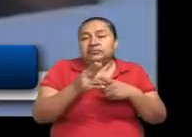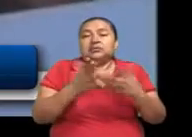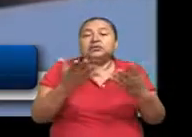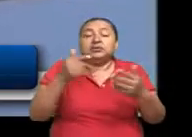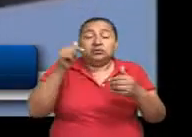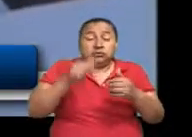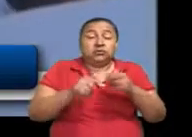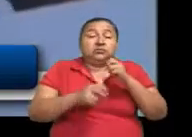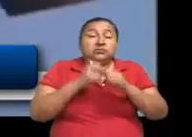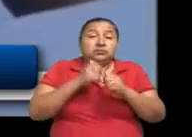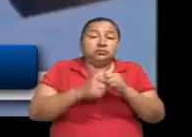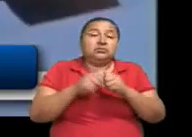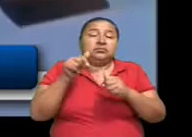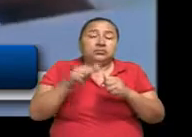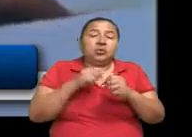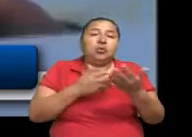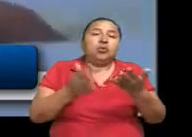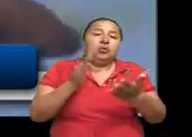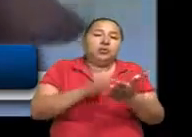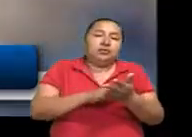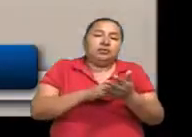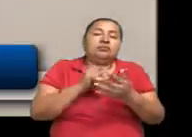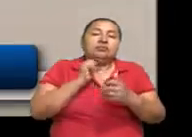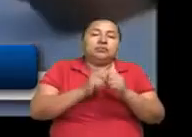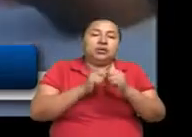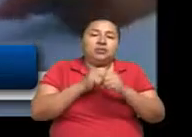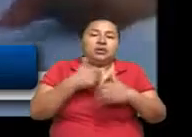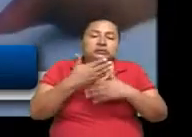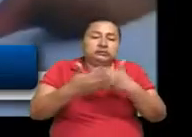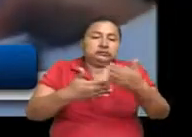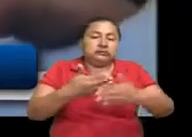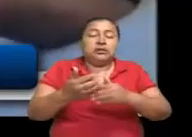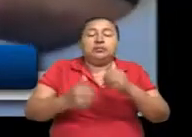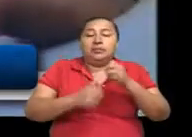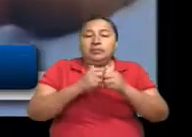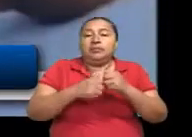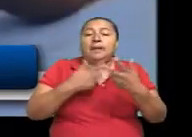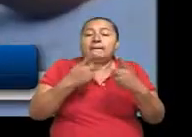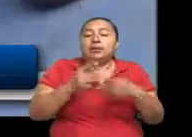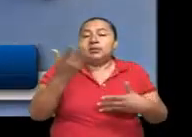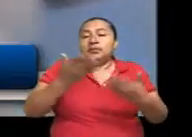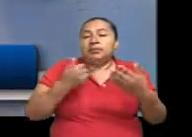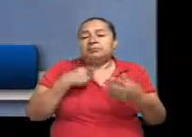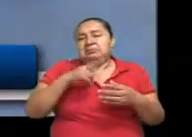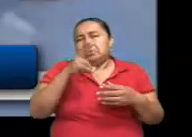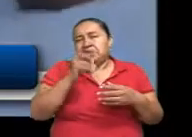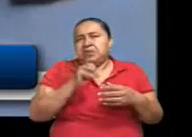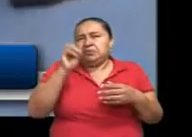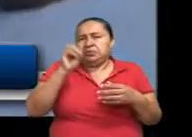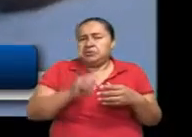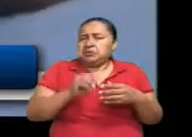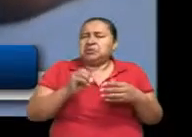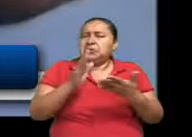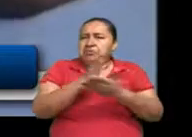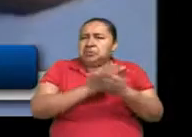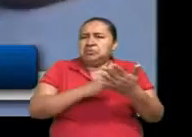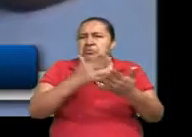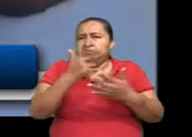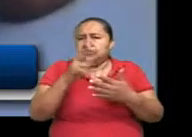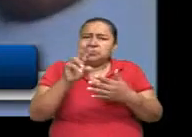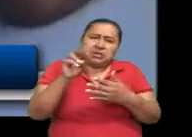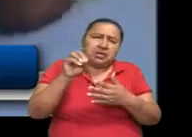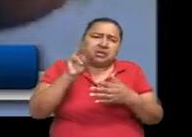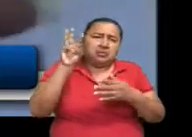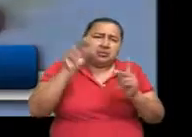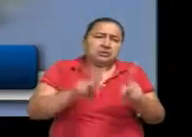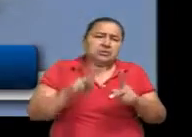eso suba nuevamente el testículo hacia arriba. Pero tal vez pueda ser un 20% del 80% de las operaciones que